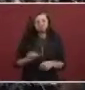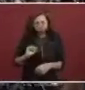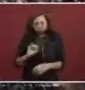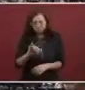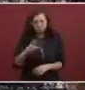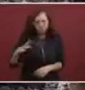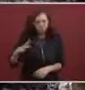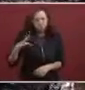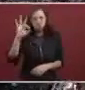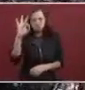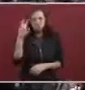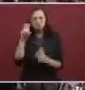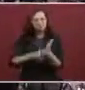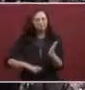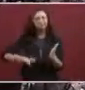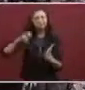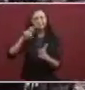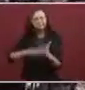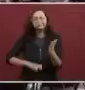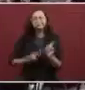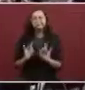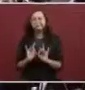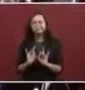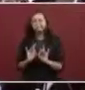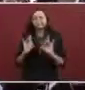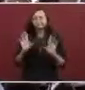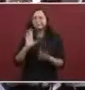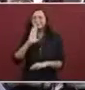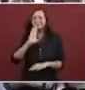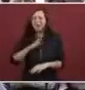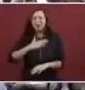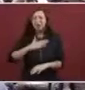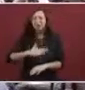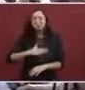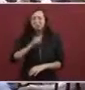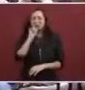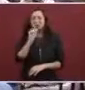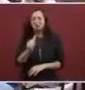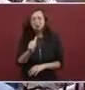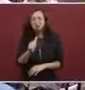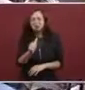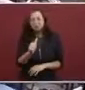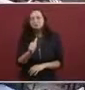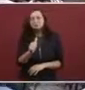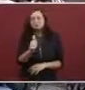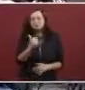hacerlo. Y si se comete una injusticia, pues reconocerlo,